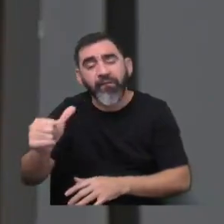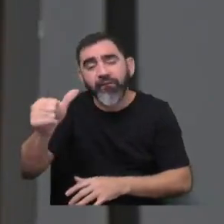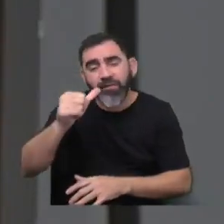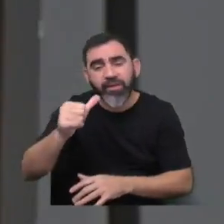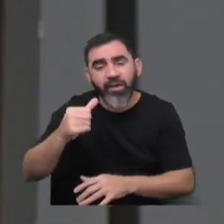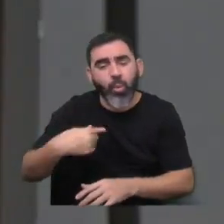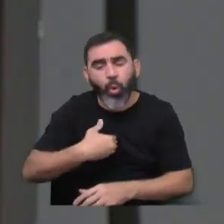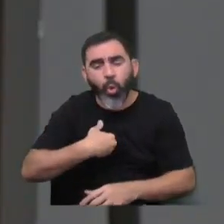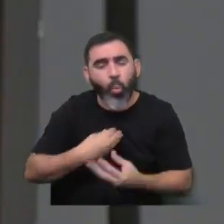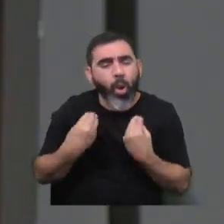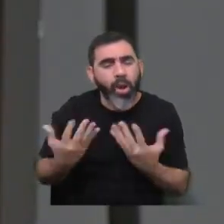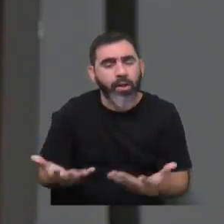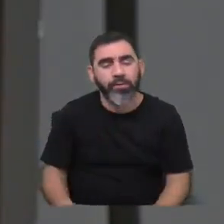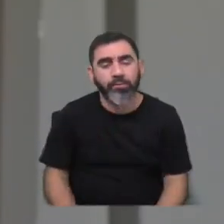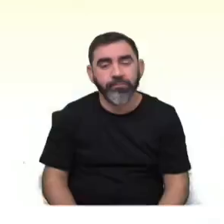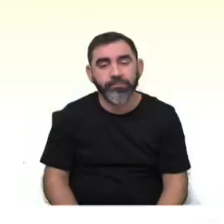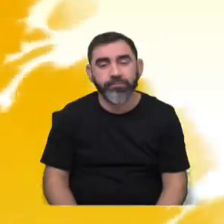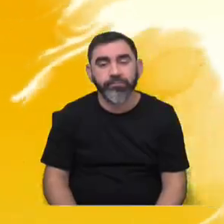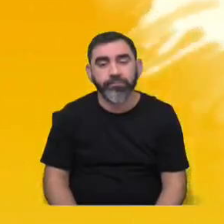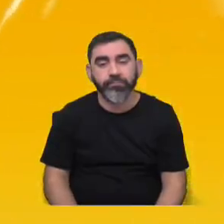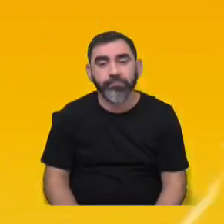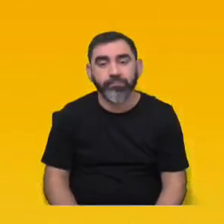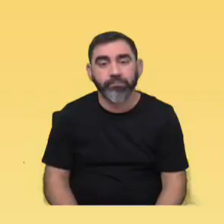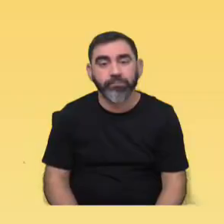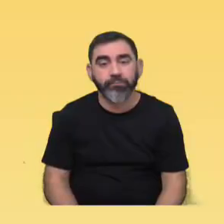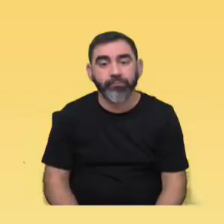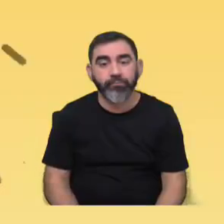función cumple? Esto es lo que nos dijo Noela.